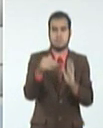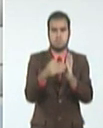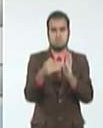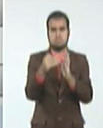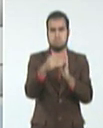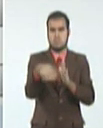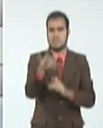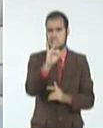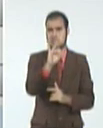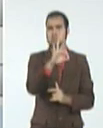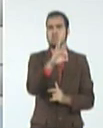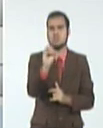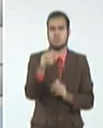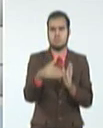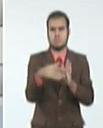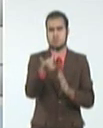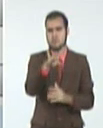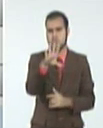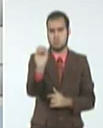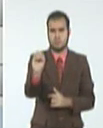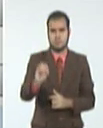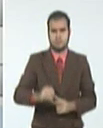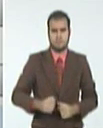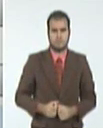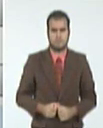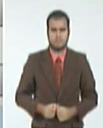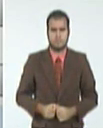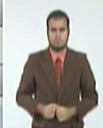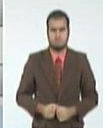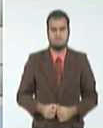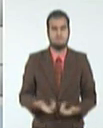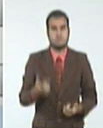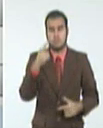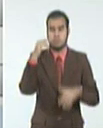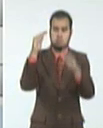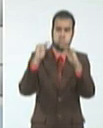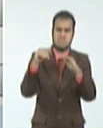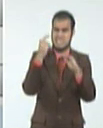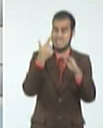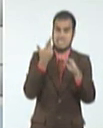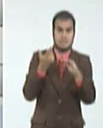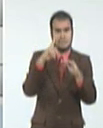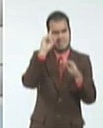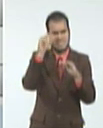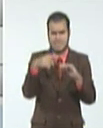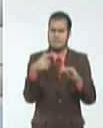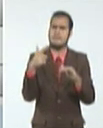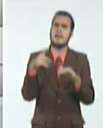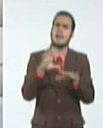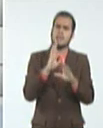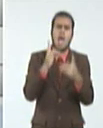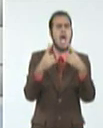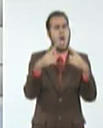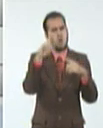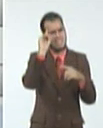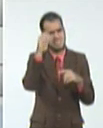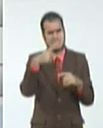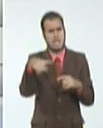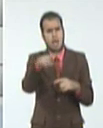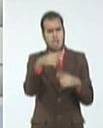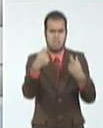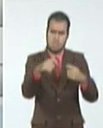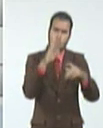13.780.950. Y todavía, a pesar de los avances, a pesar de un grupo de conocimiento que se ha ido